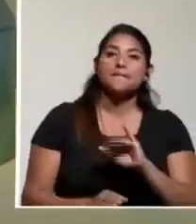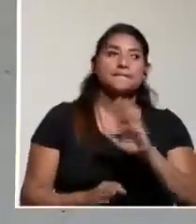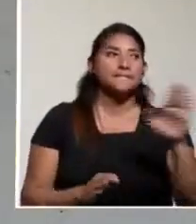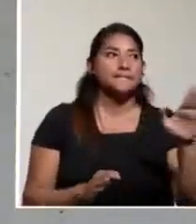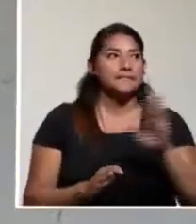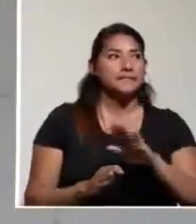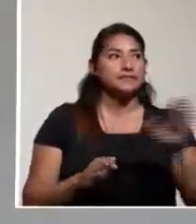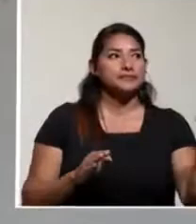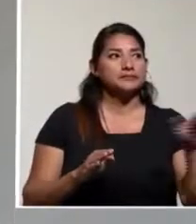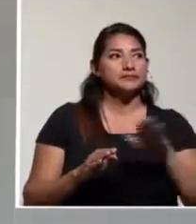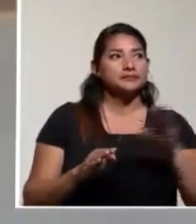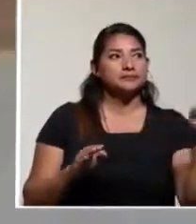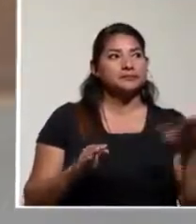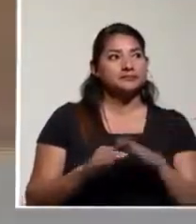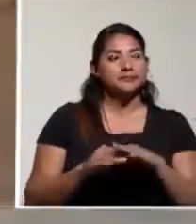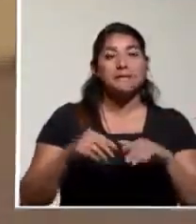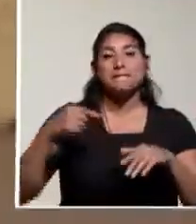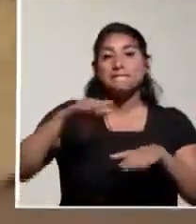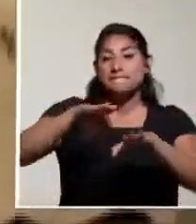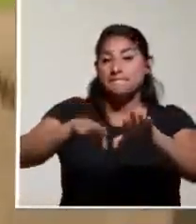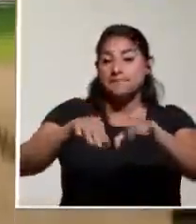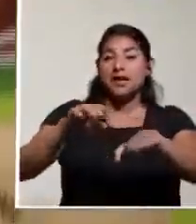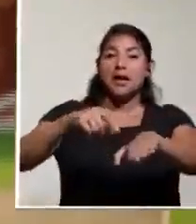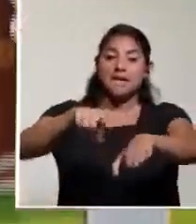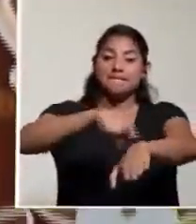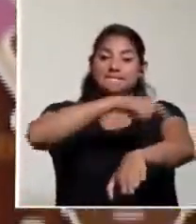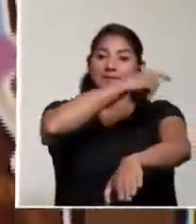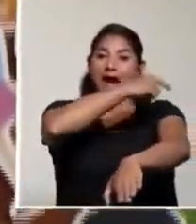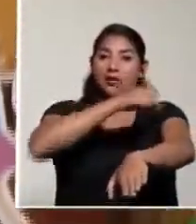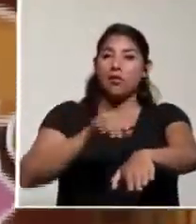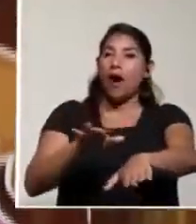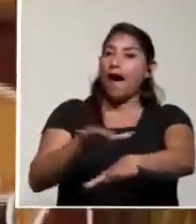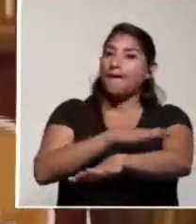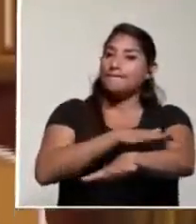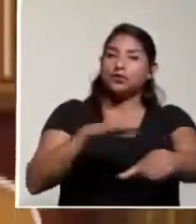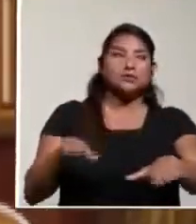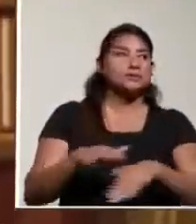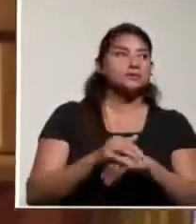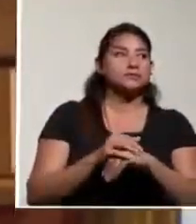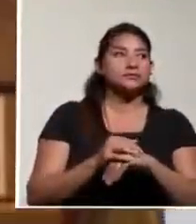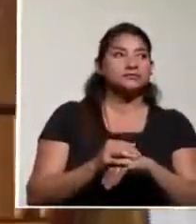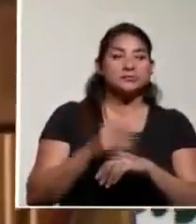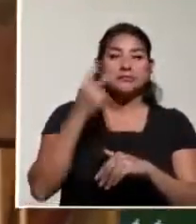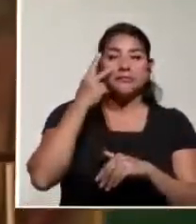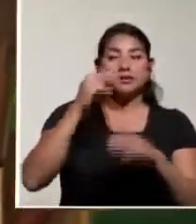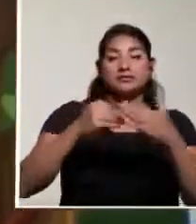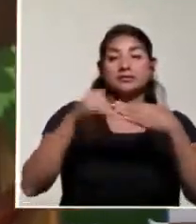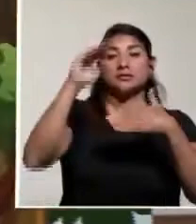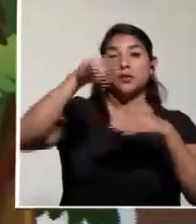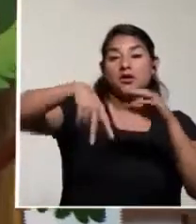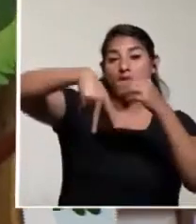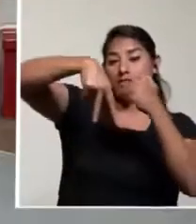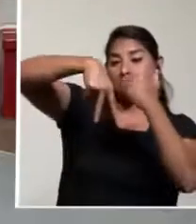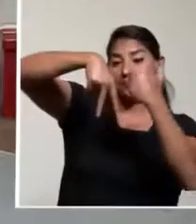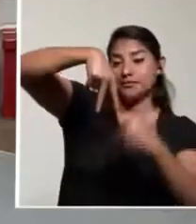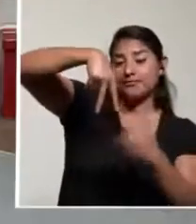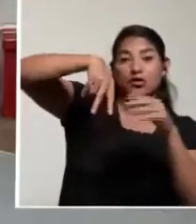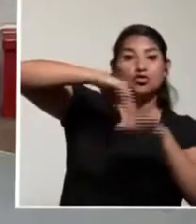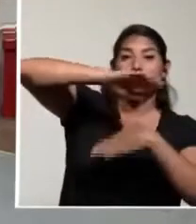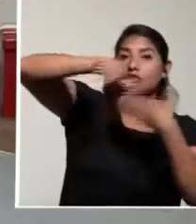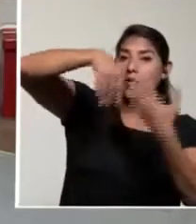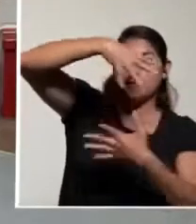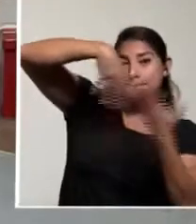Vamos. Pie, pie y mano. O sea, extremidades superiores e inferiores.